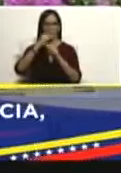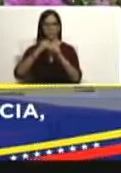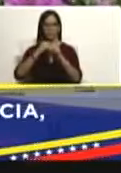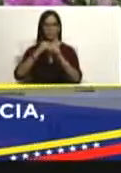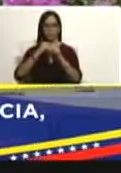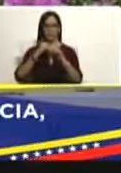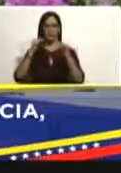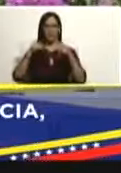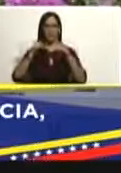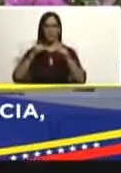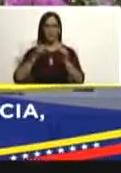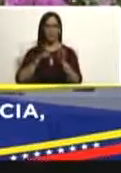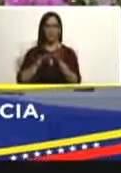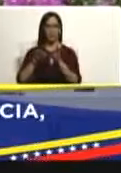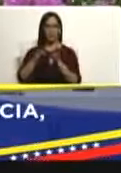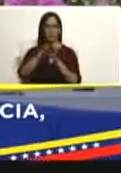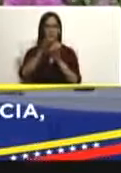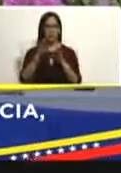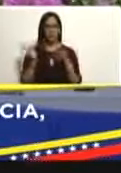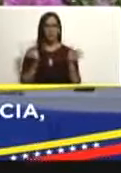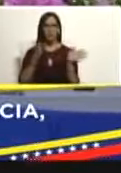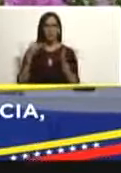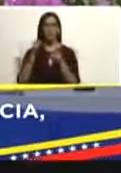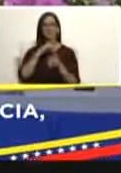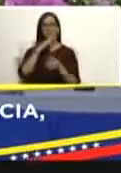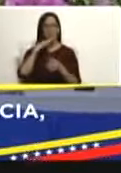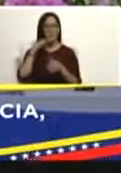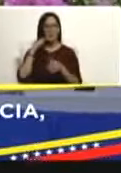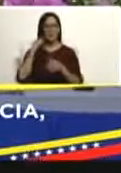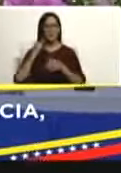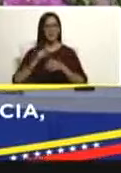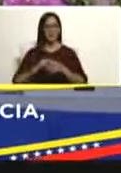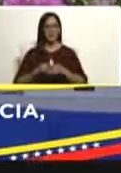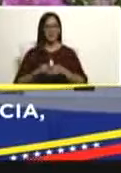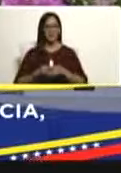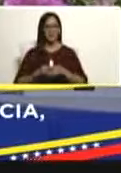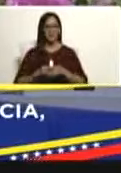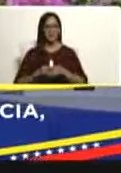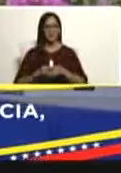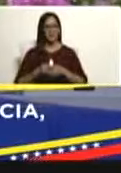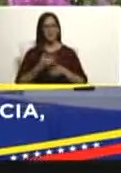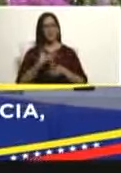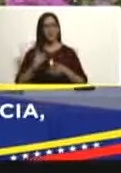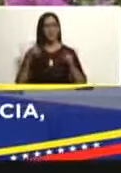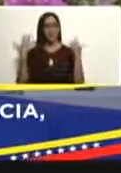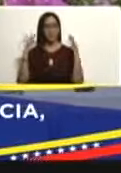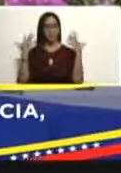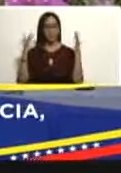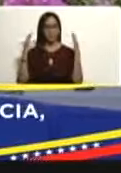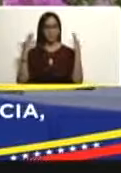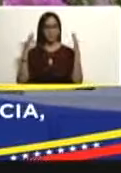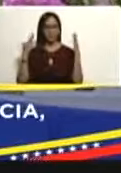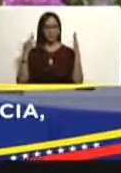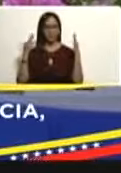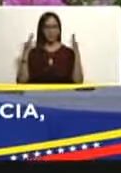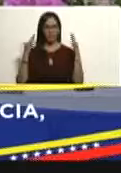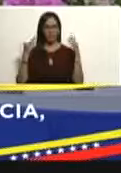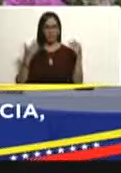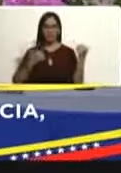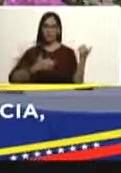esta colinita pega un fresquito sabroso, ¿verdad? Quiero que le demos un aplauso a la Orquesta de